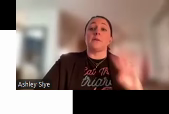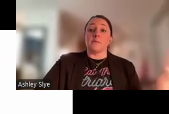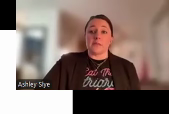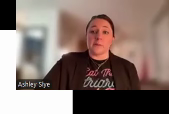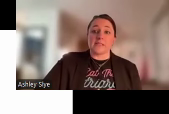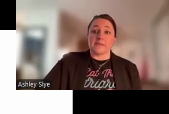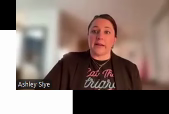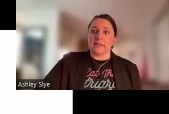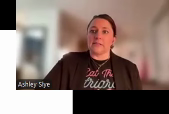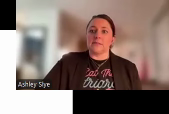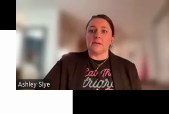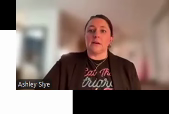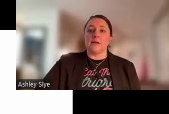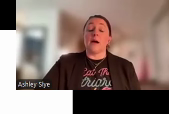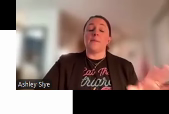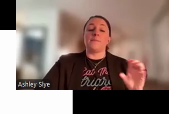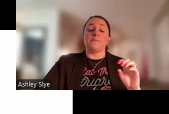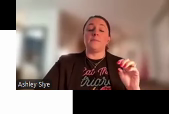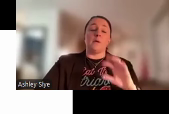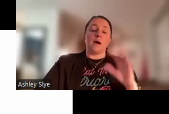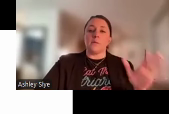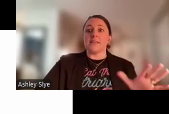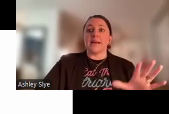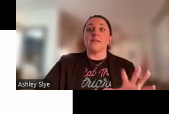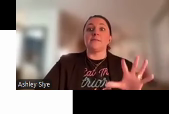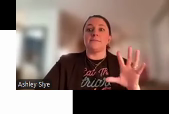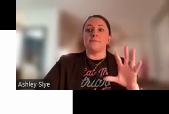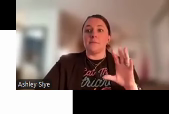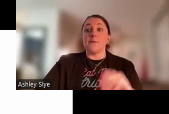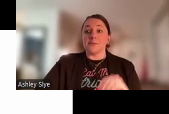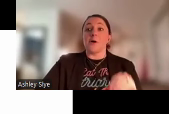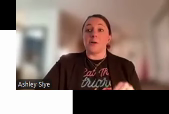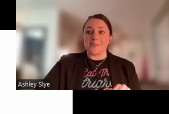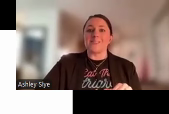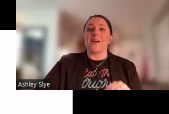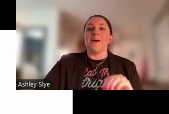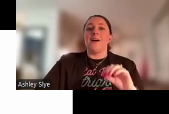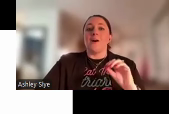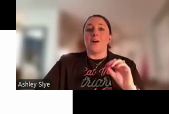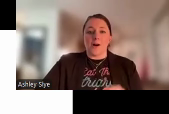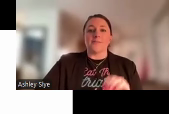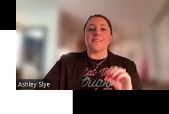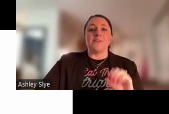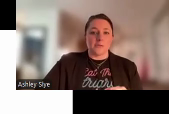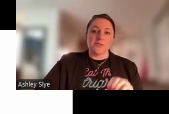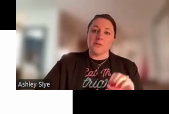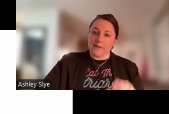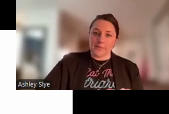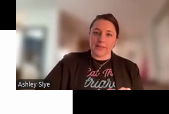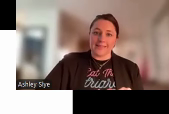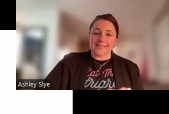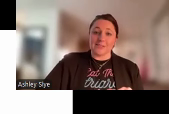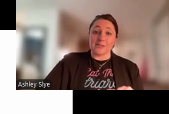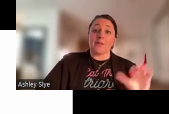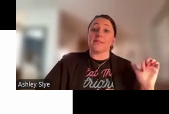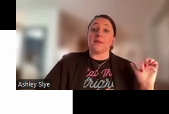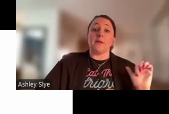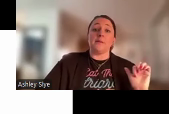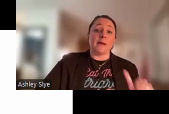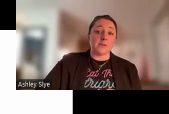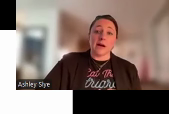tengan temas con la justicia, puede ser incluso el uso del crédito, el uso de su dinero para que